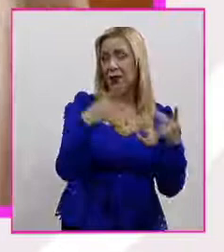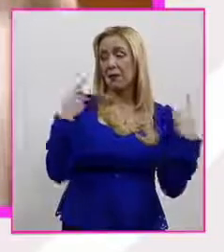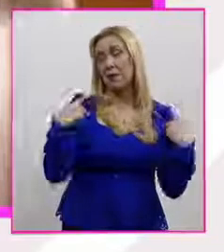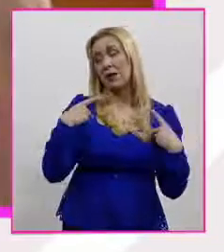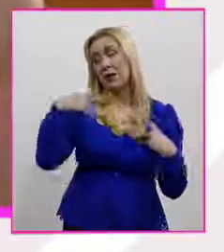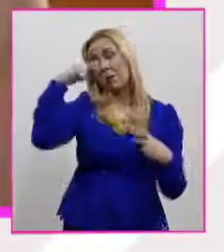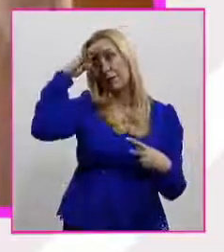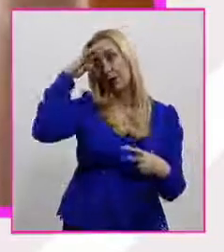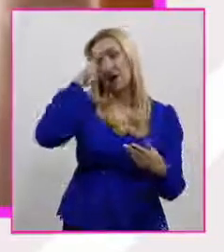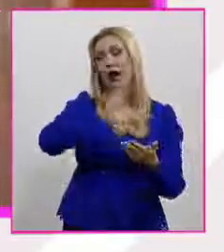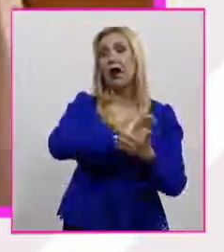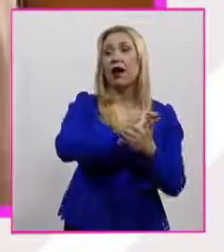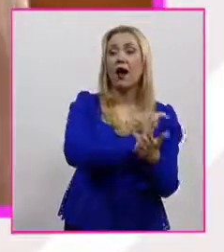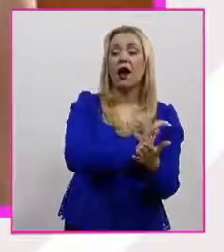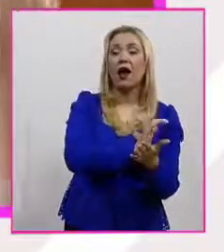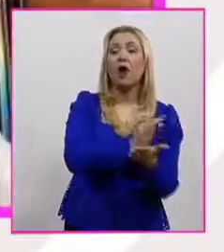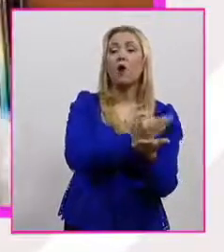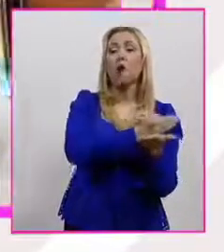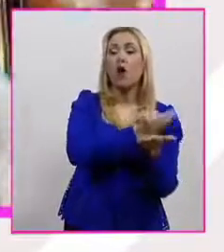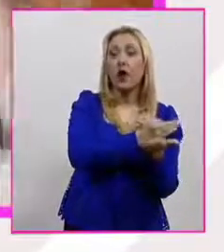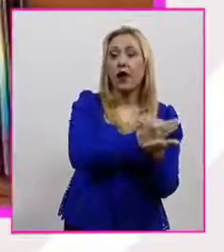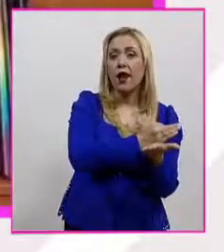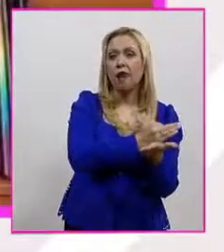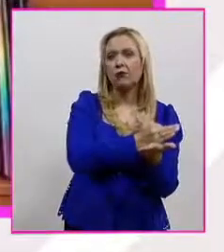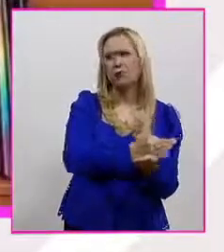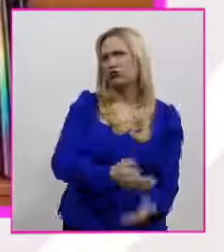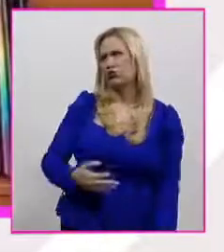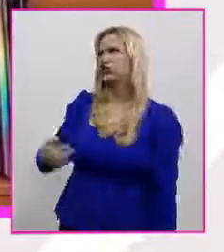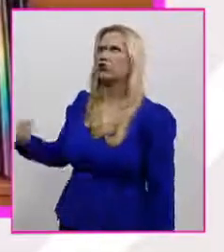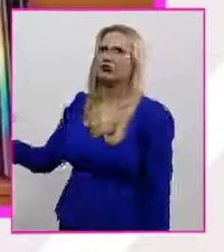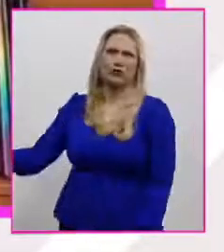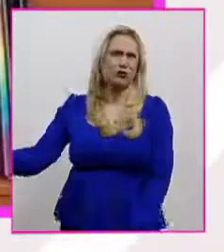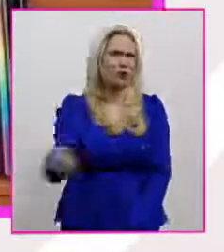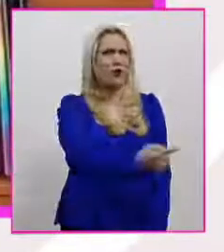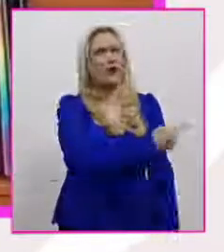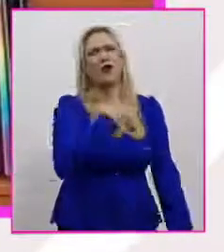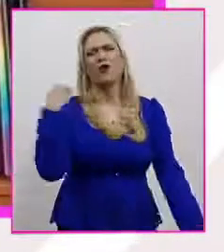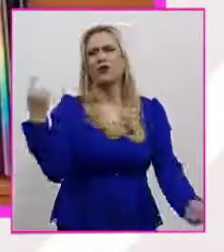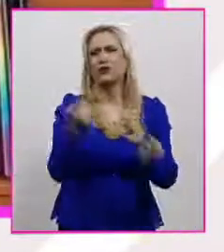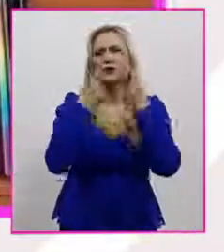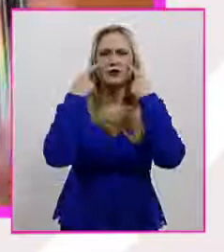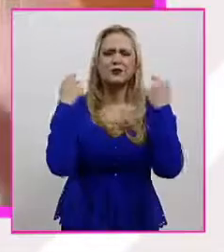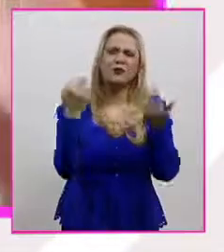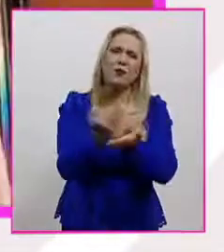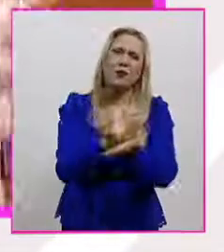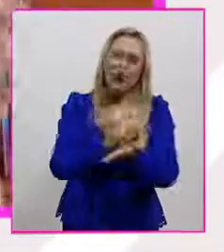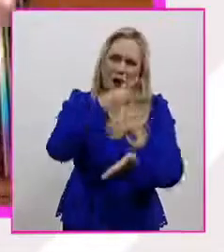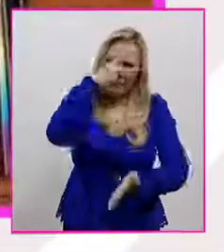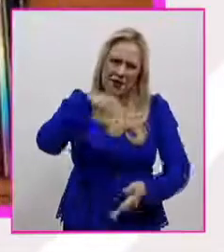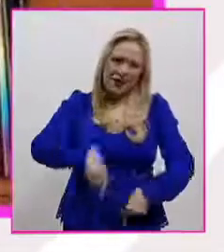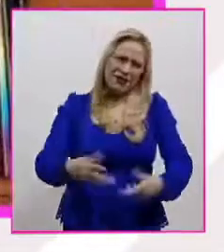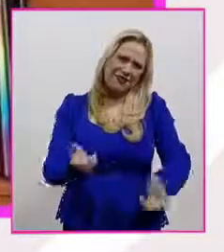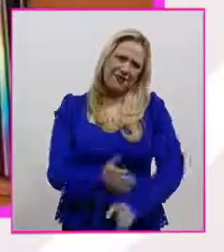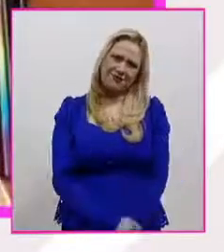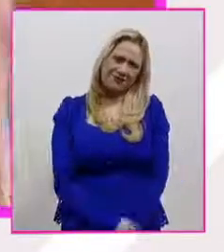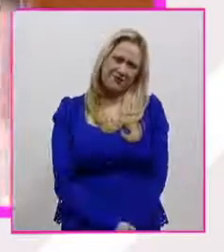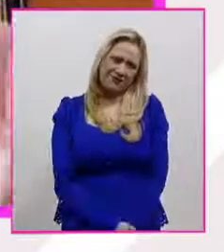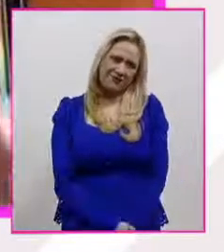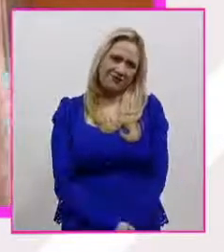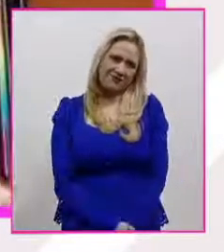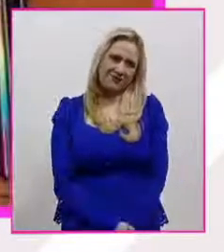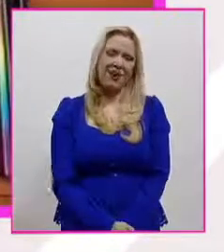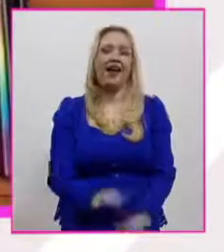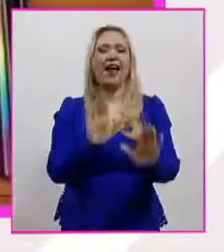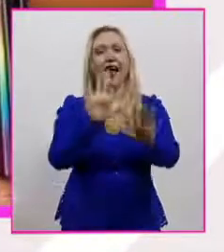discrimina más a las personas de piel morena, si todas las personas en México tenemos la piel morena, ¿no? Entonces, de pronto,